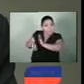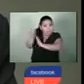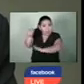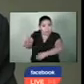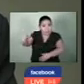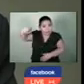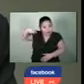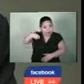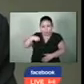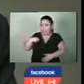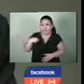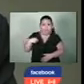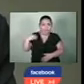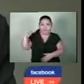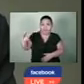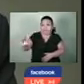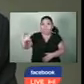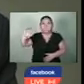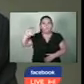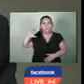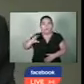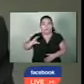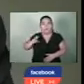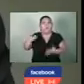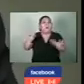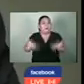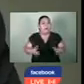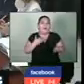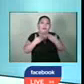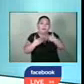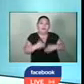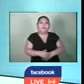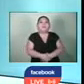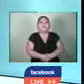un aumento de las remuneraciones que ya señalé.